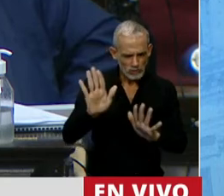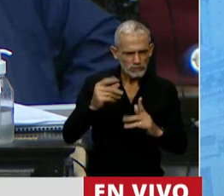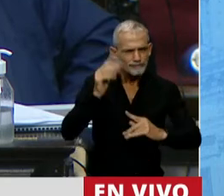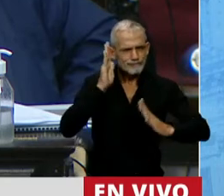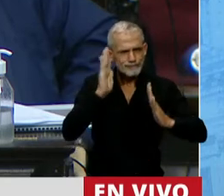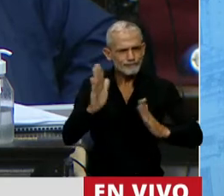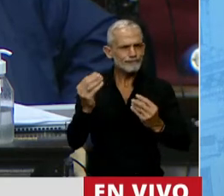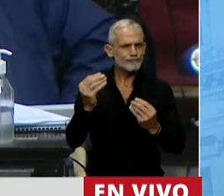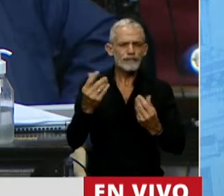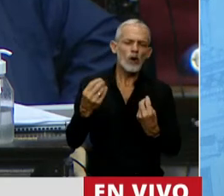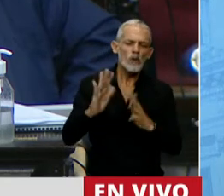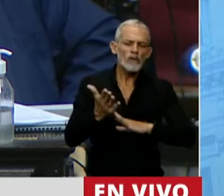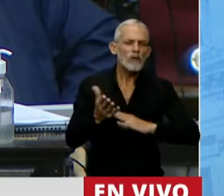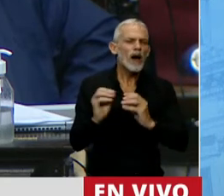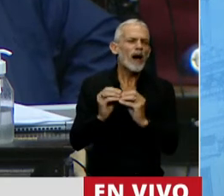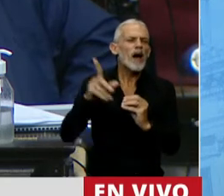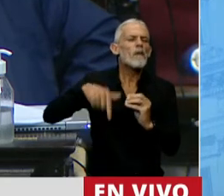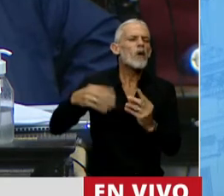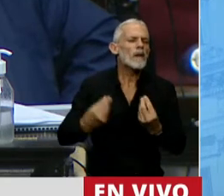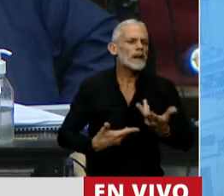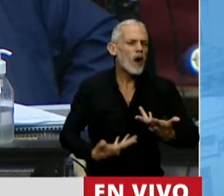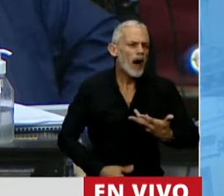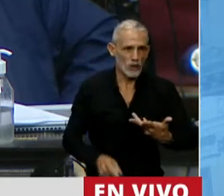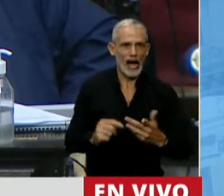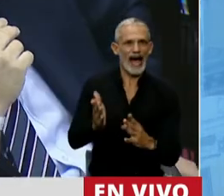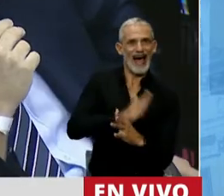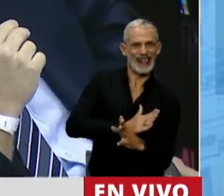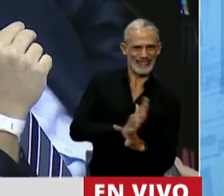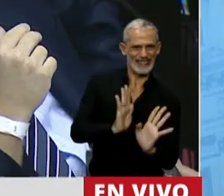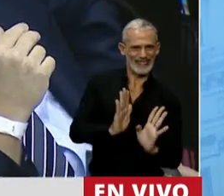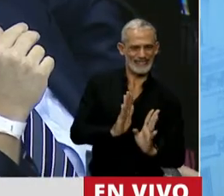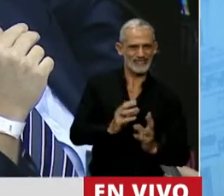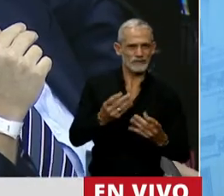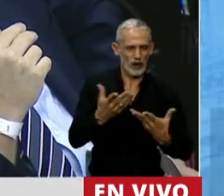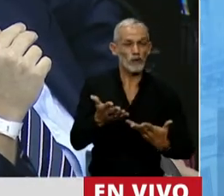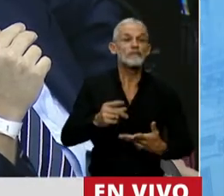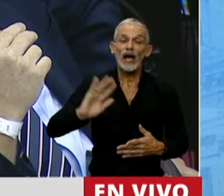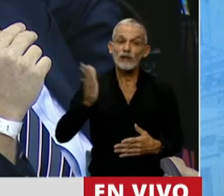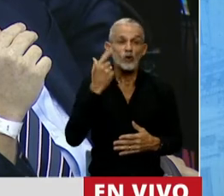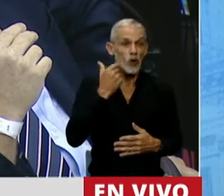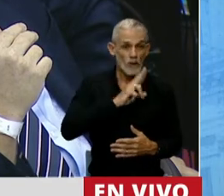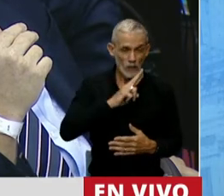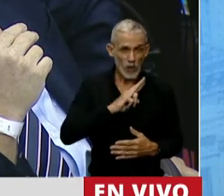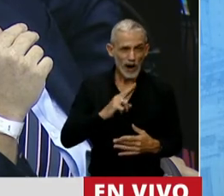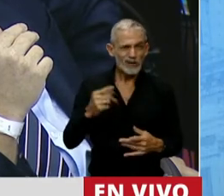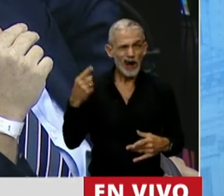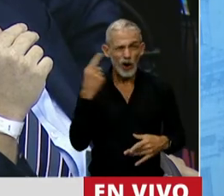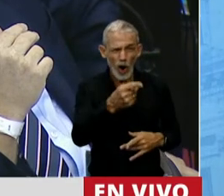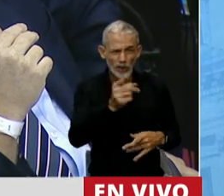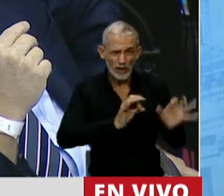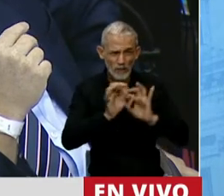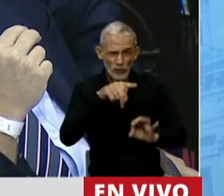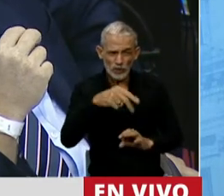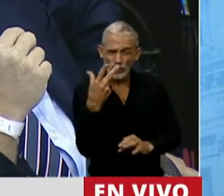de contrarrestar la causa. Para terminar, señor presidente, a todas y a todos los que están en contra de este